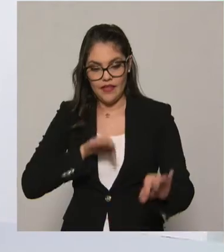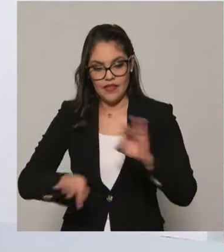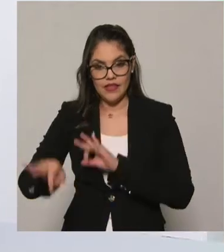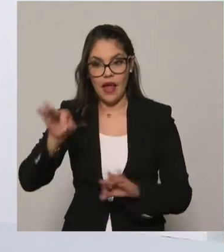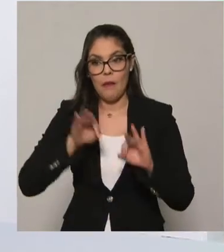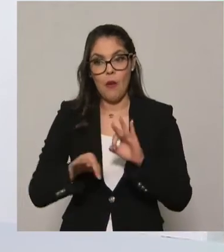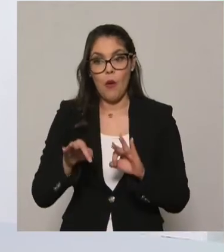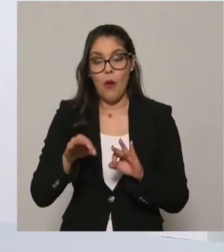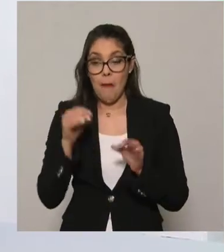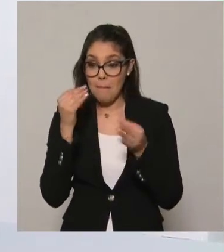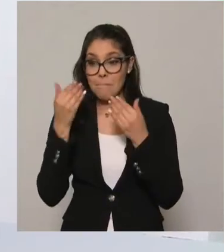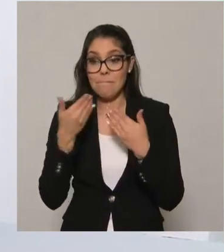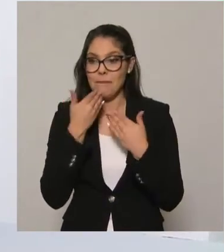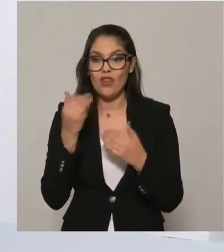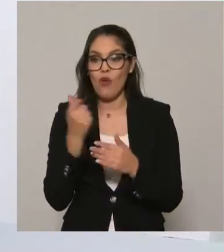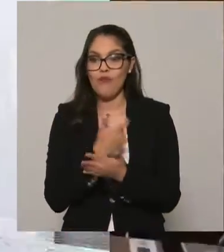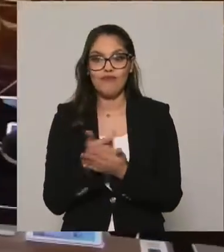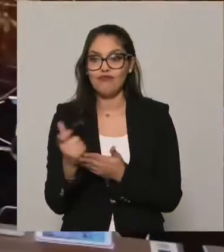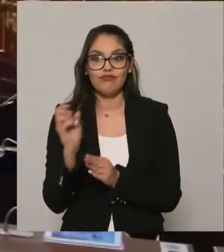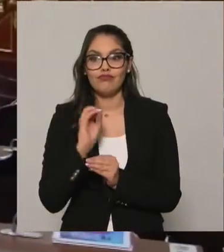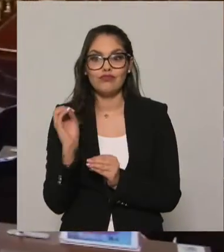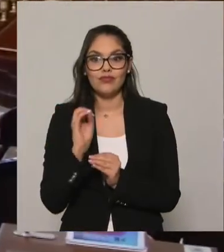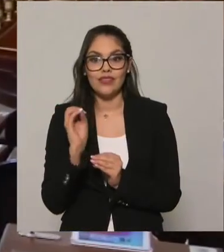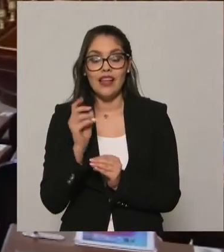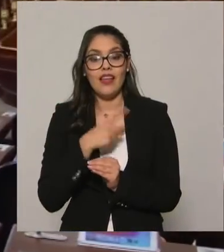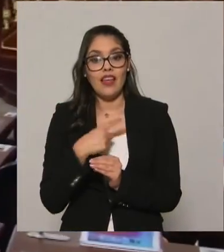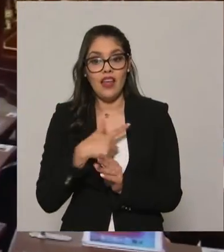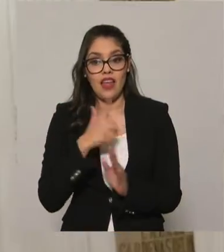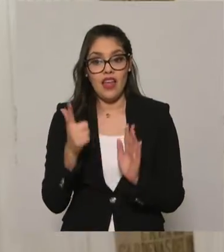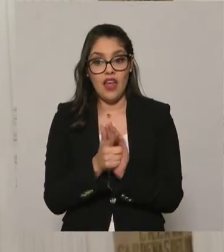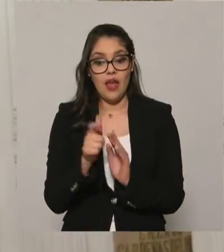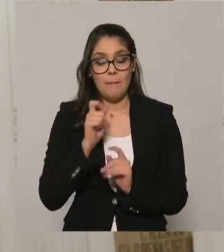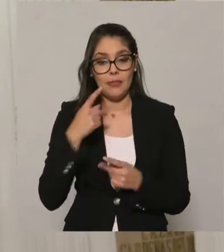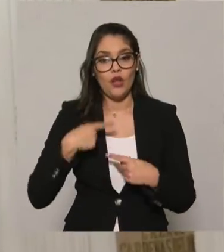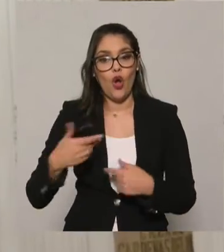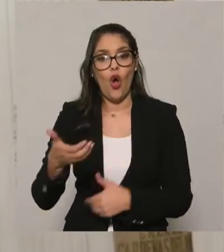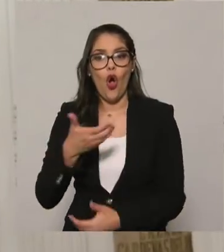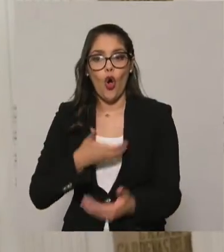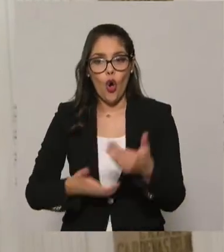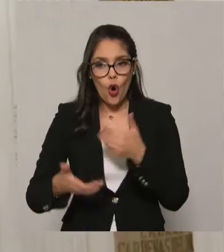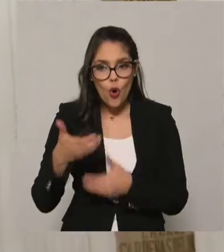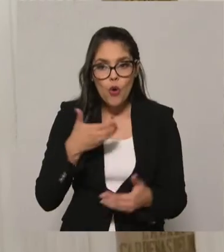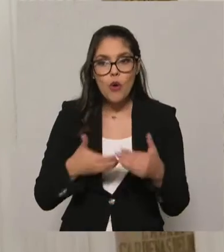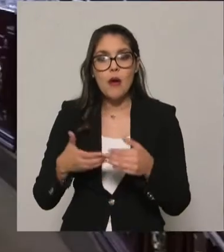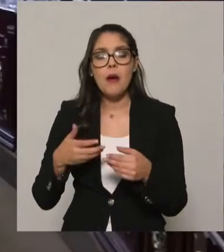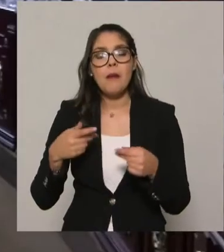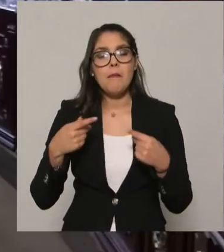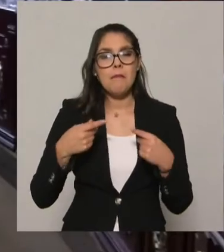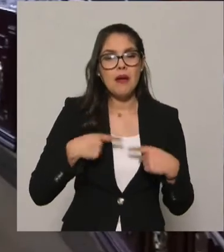asalariado. Estamos hablando de una ley que regularía desde comerciantes informales, organilleros,